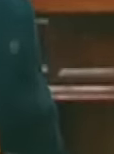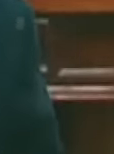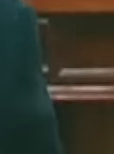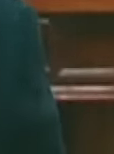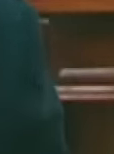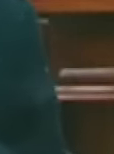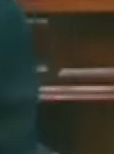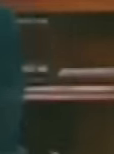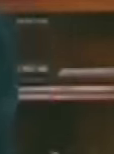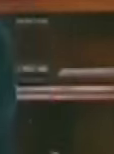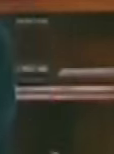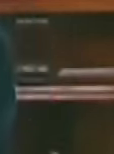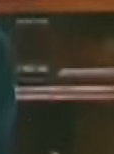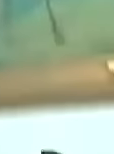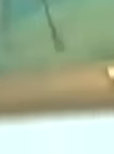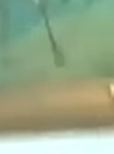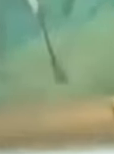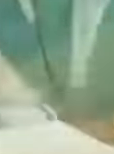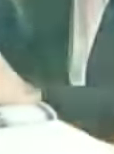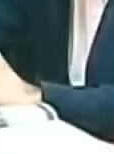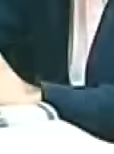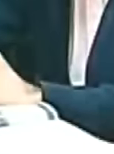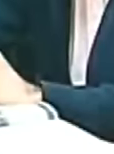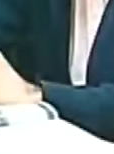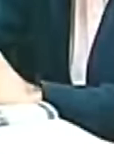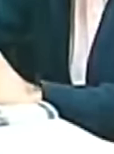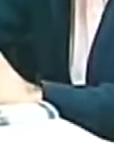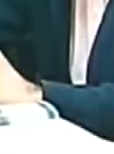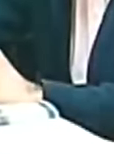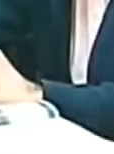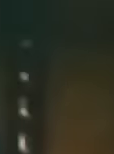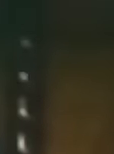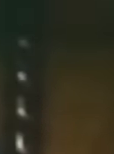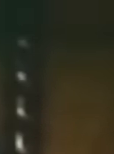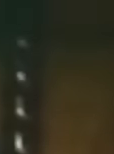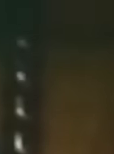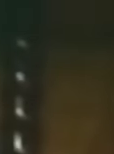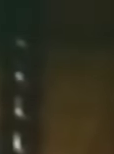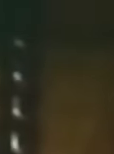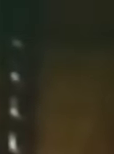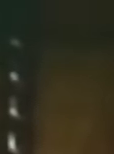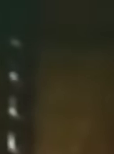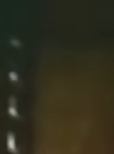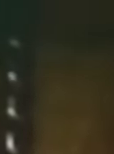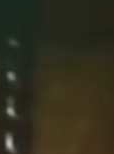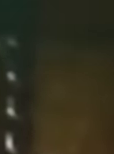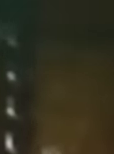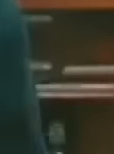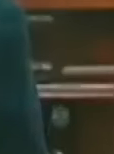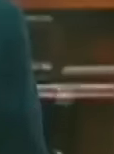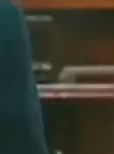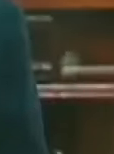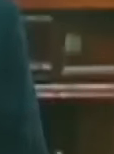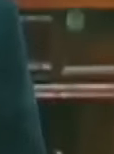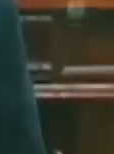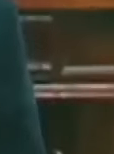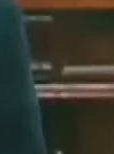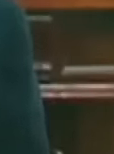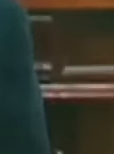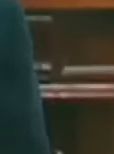importante en este momento que la misma comuna, parte del alma de este proyecto. Nicolás, te encomiendo